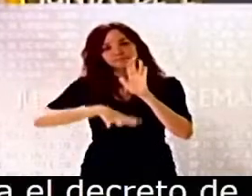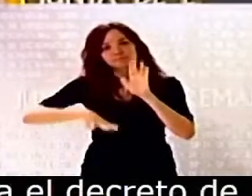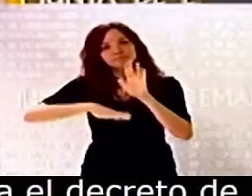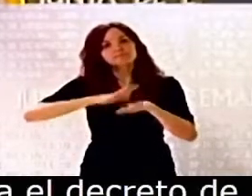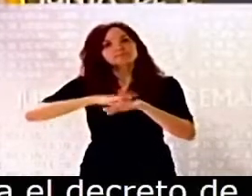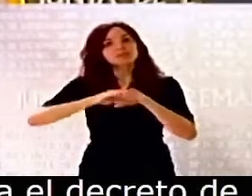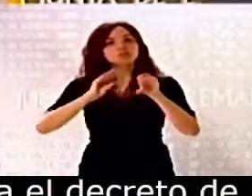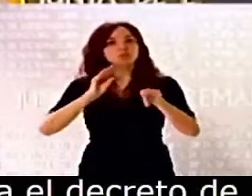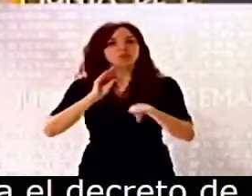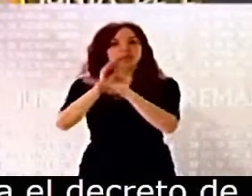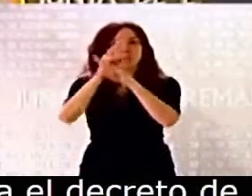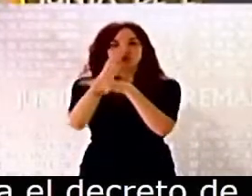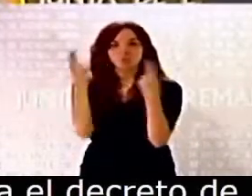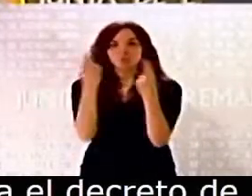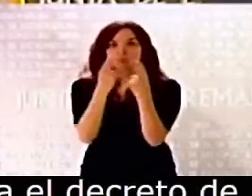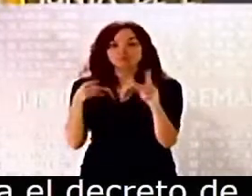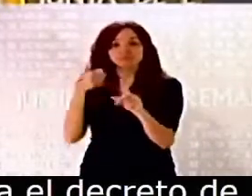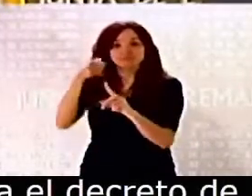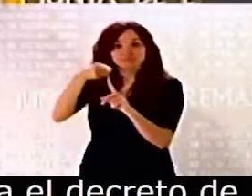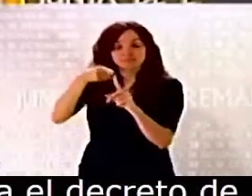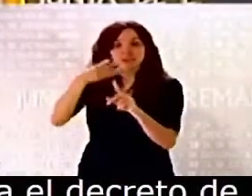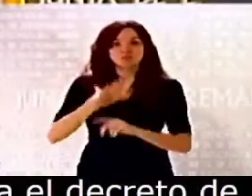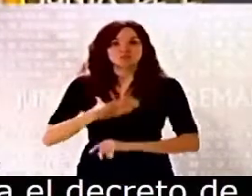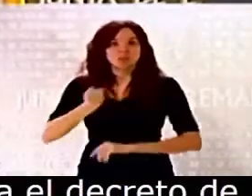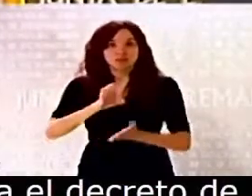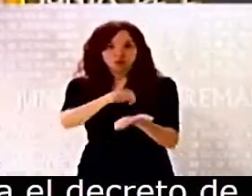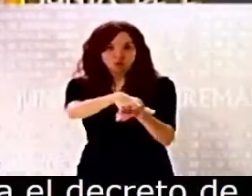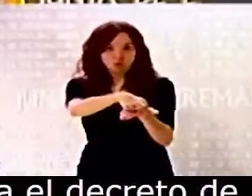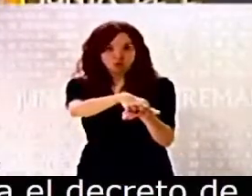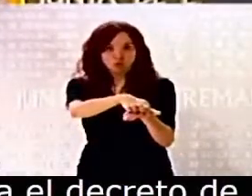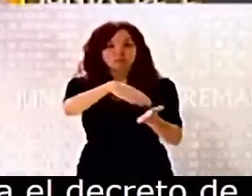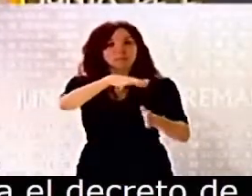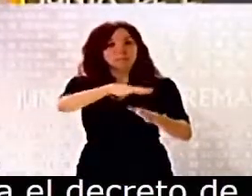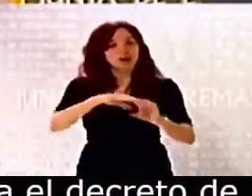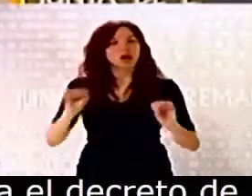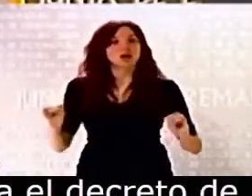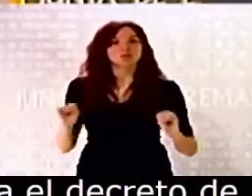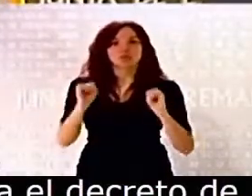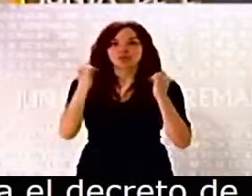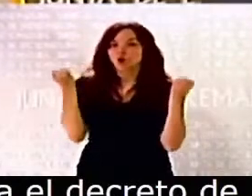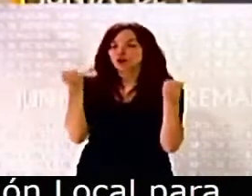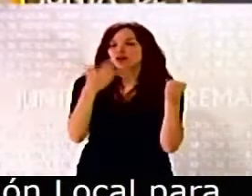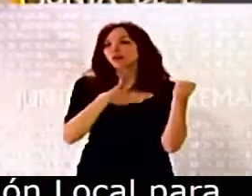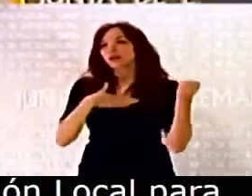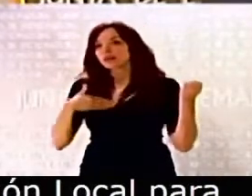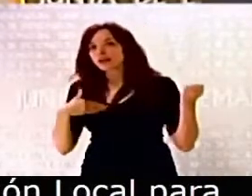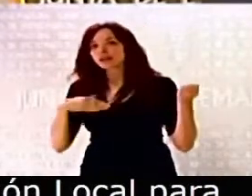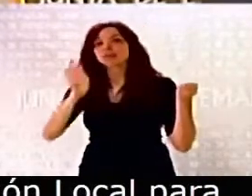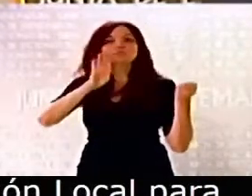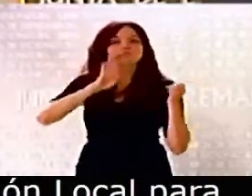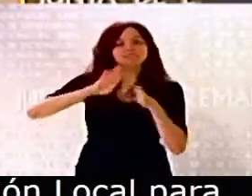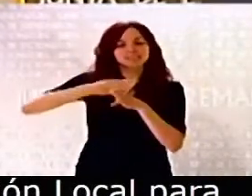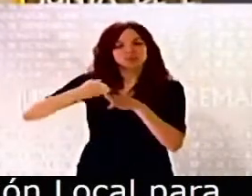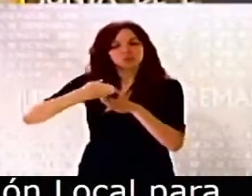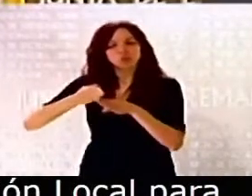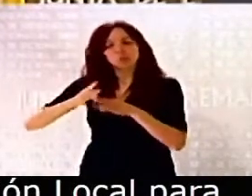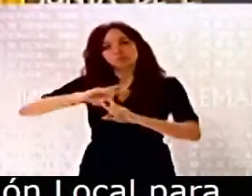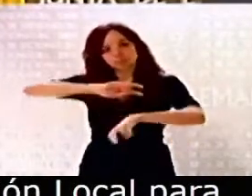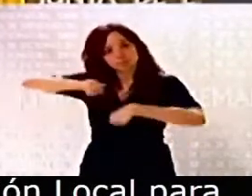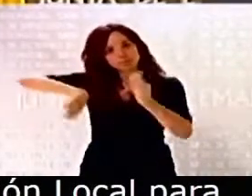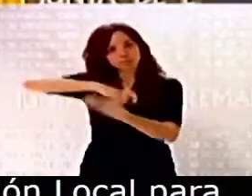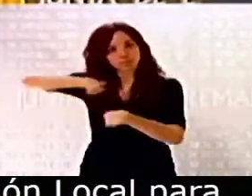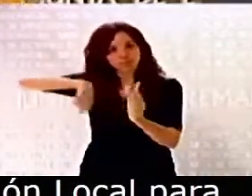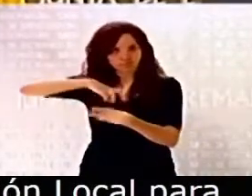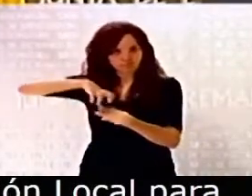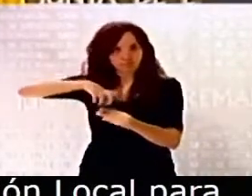públicas destinadas a la Administración local para actuaciones encaminadas a mejorar la gestión de residuos municipales y se aprueba hoy